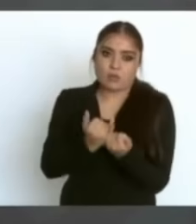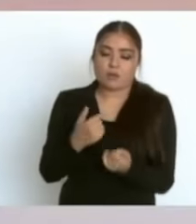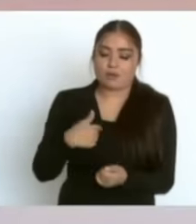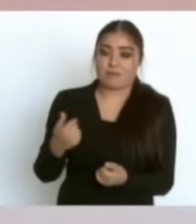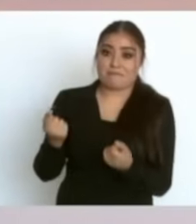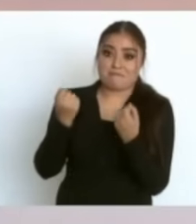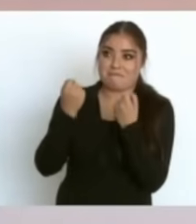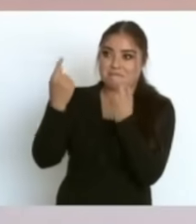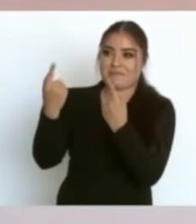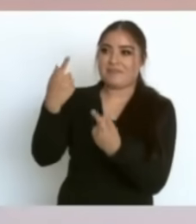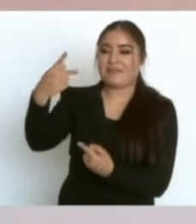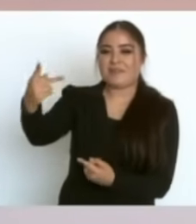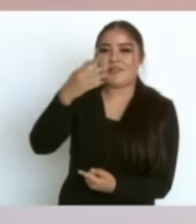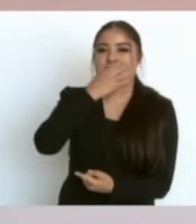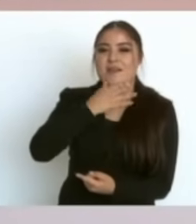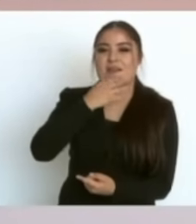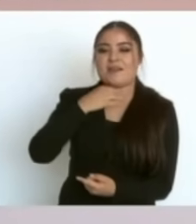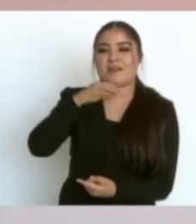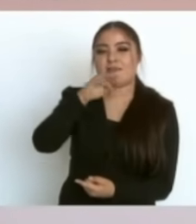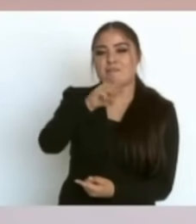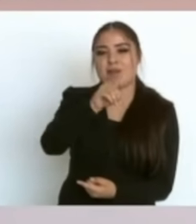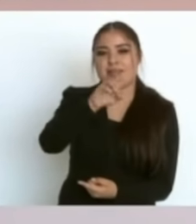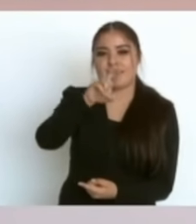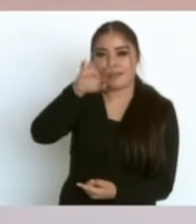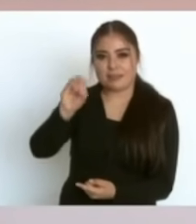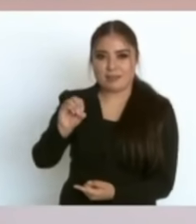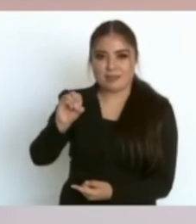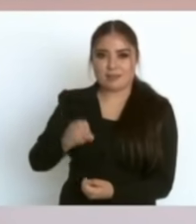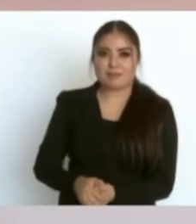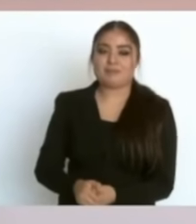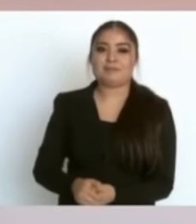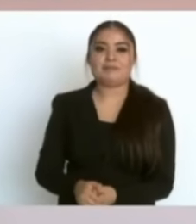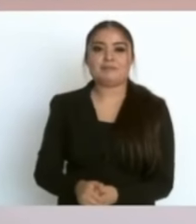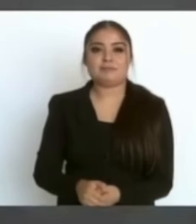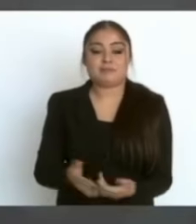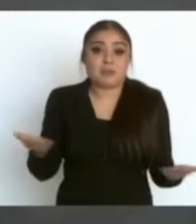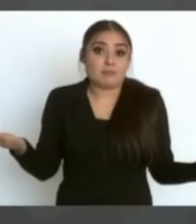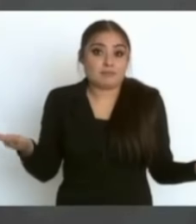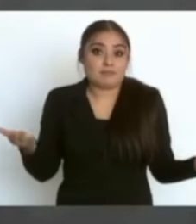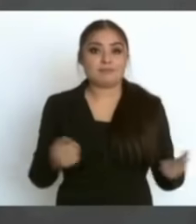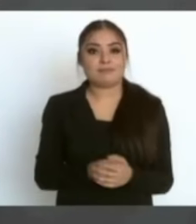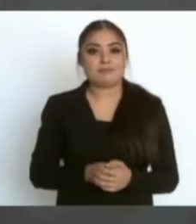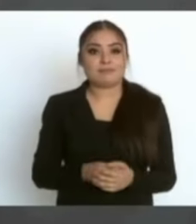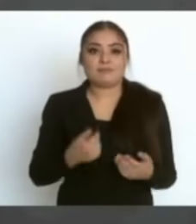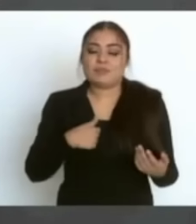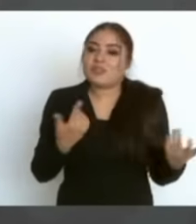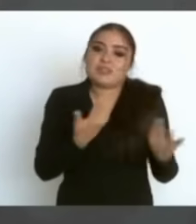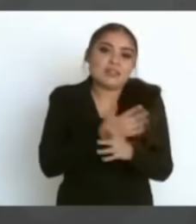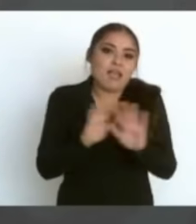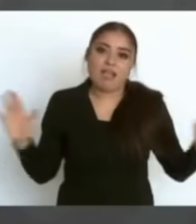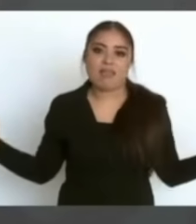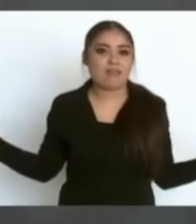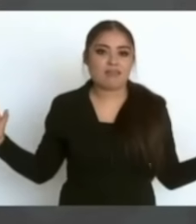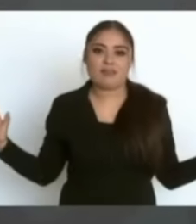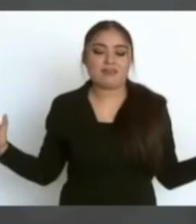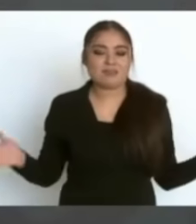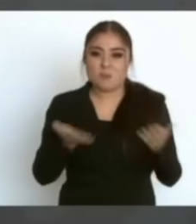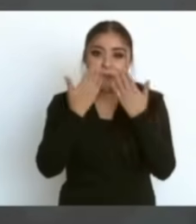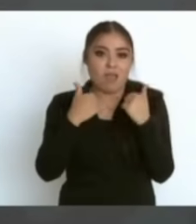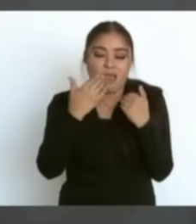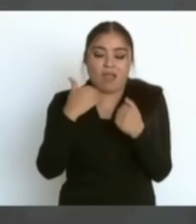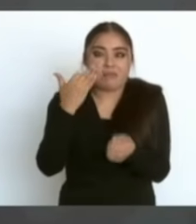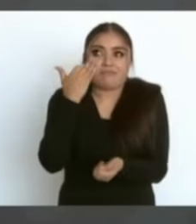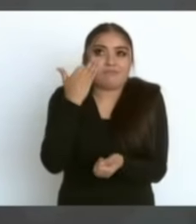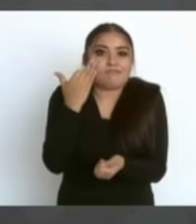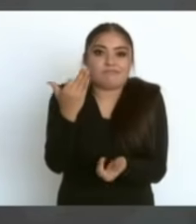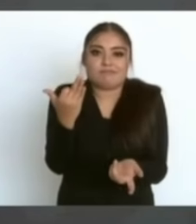a francisco y madero apóstol de la democracia entonces ya no tengo más tiempo